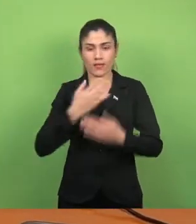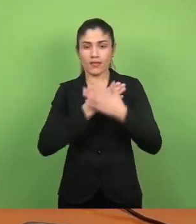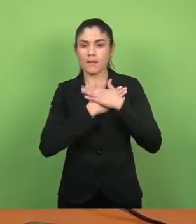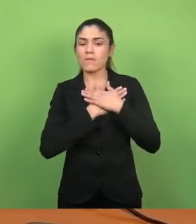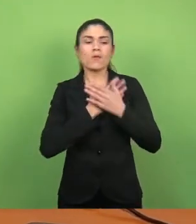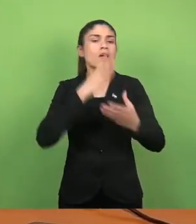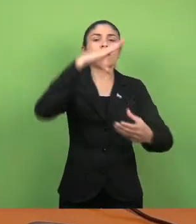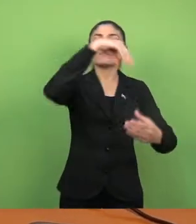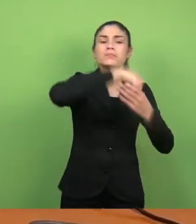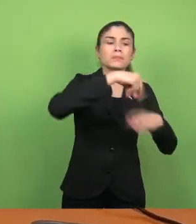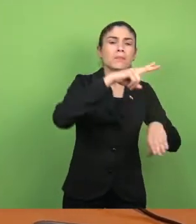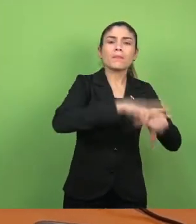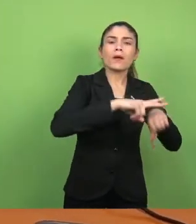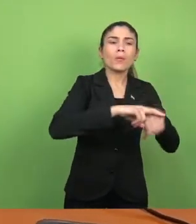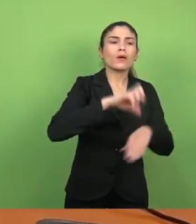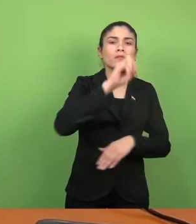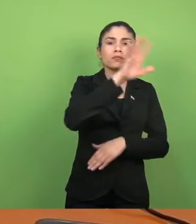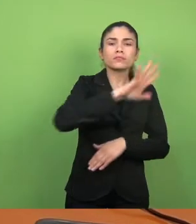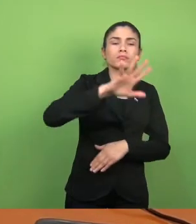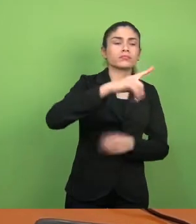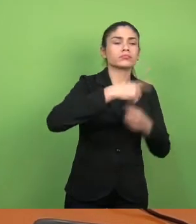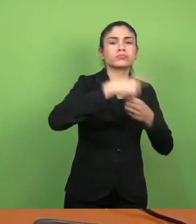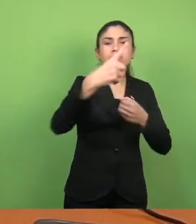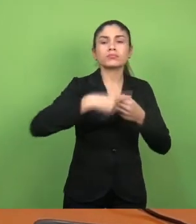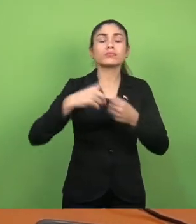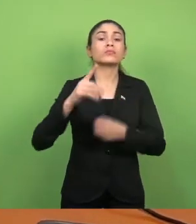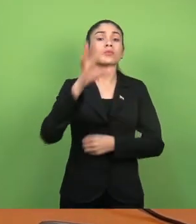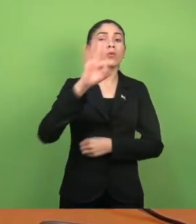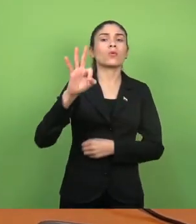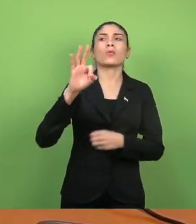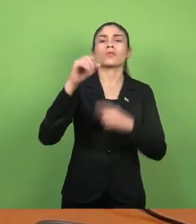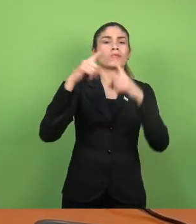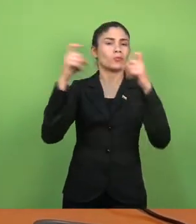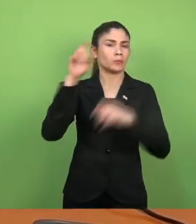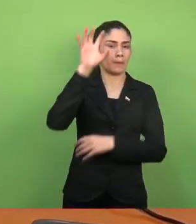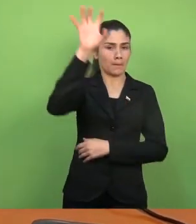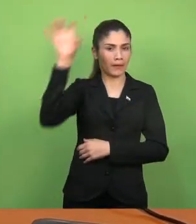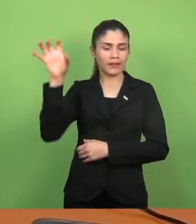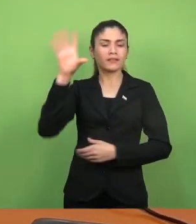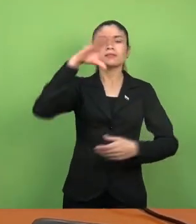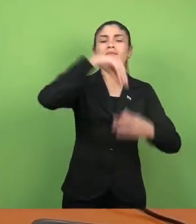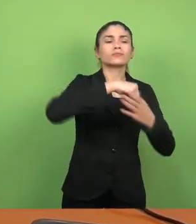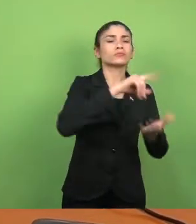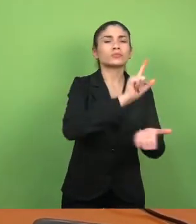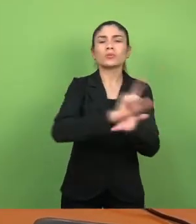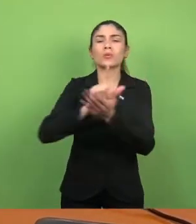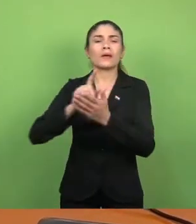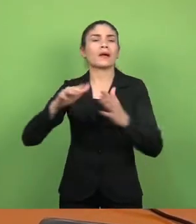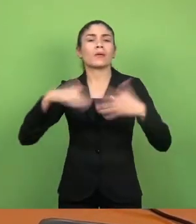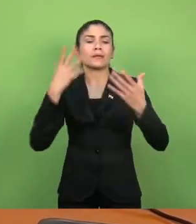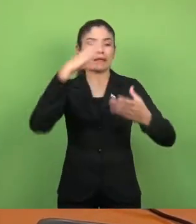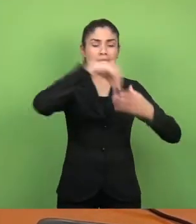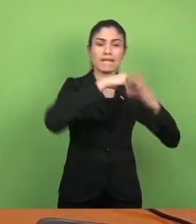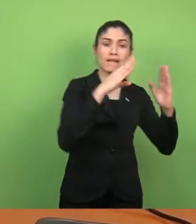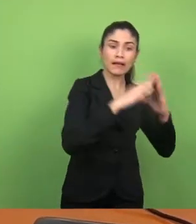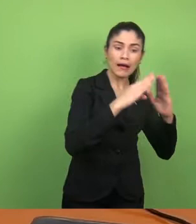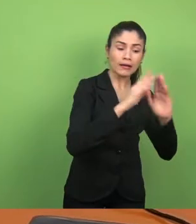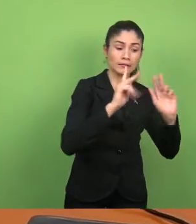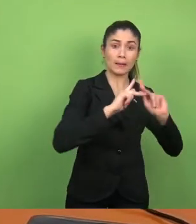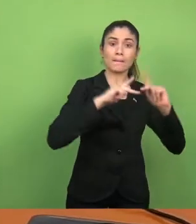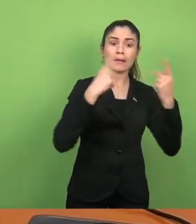guive taha'e tetã ambue guive mamóre imehápe nde rogapýpe nde rogayguakuéra pytépe